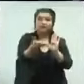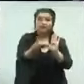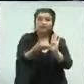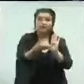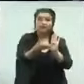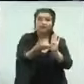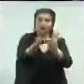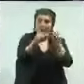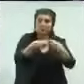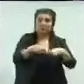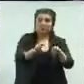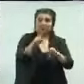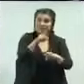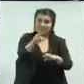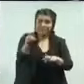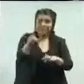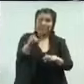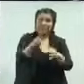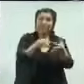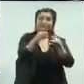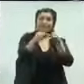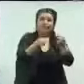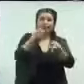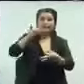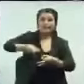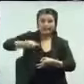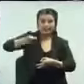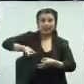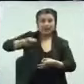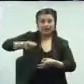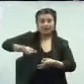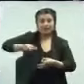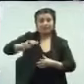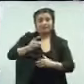Le abro el espacio para la palabra a los colegas de la comisión.